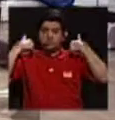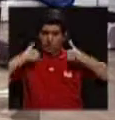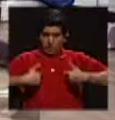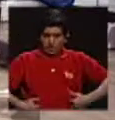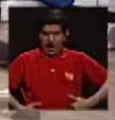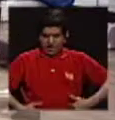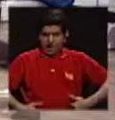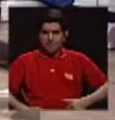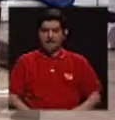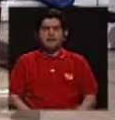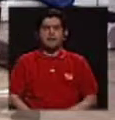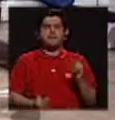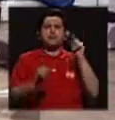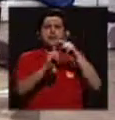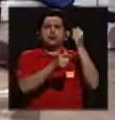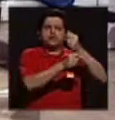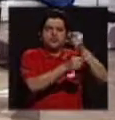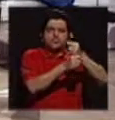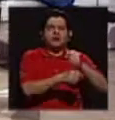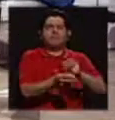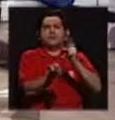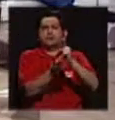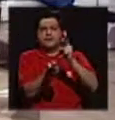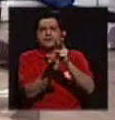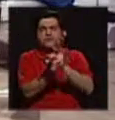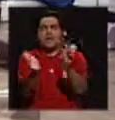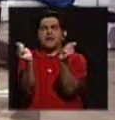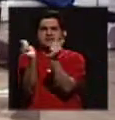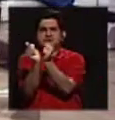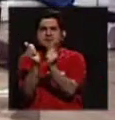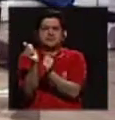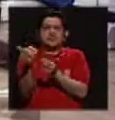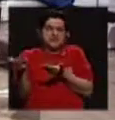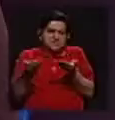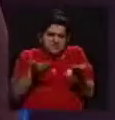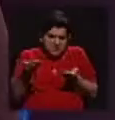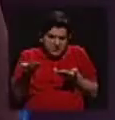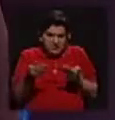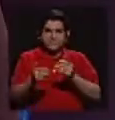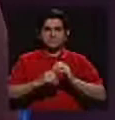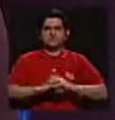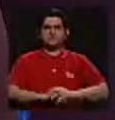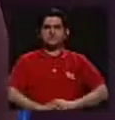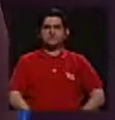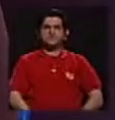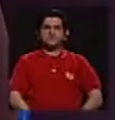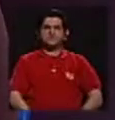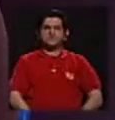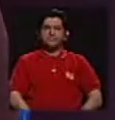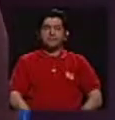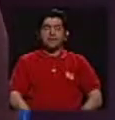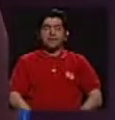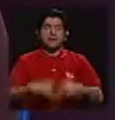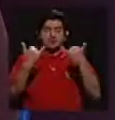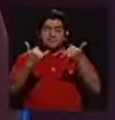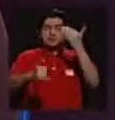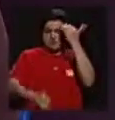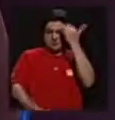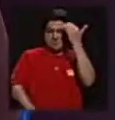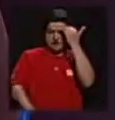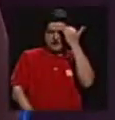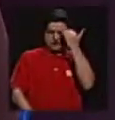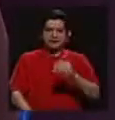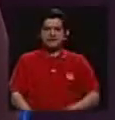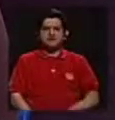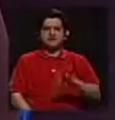para fines laborales, sexuales, de esclavitud, de servidumbre. Y bueno, se ha reconocido ya a